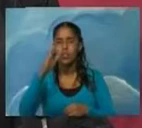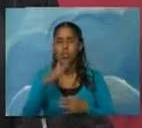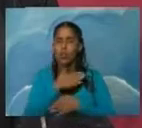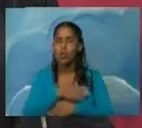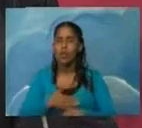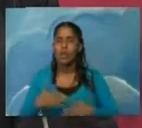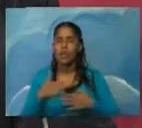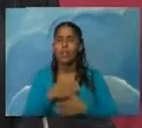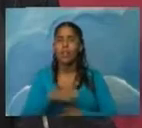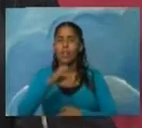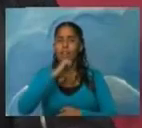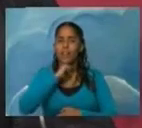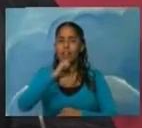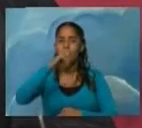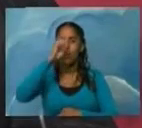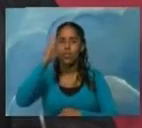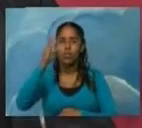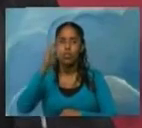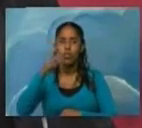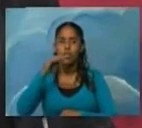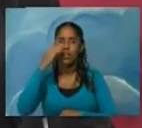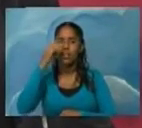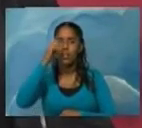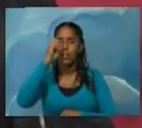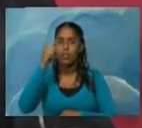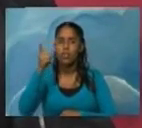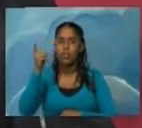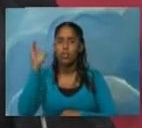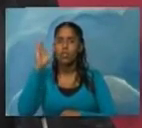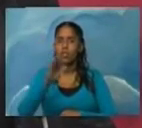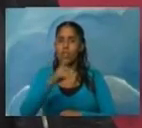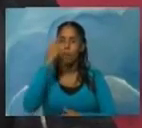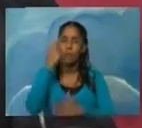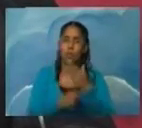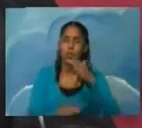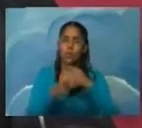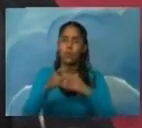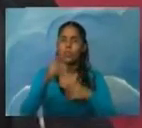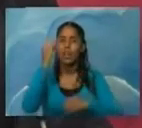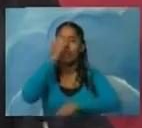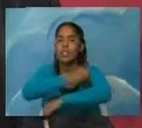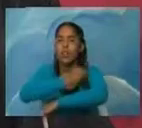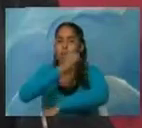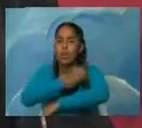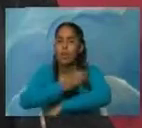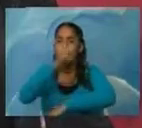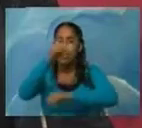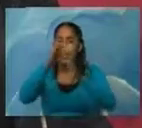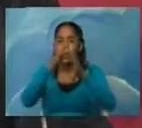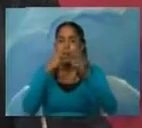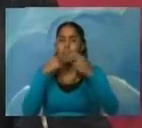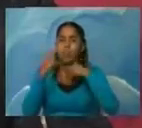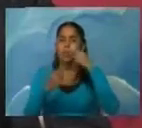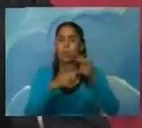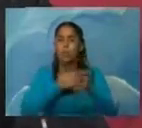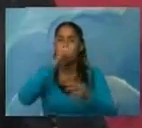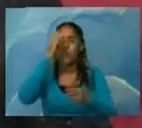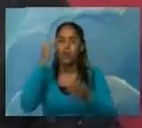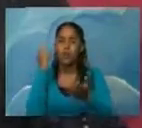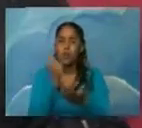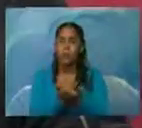para Dios. Es Dios. El asunto es que Dios es el que nos está prohibiendo esto y hay que obedecer la voz de Dios.